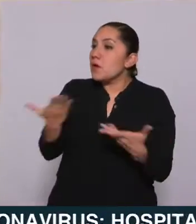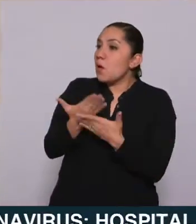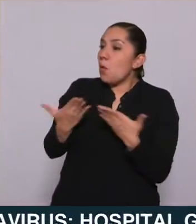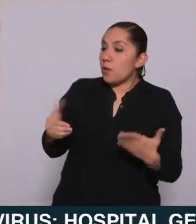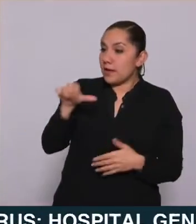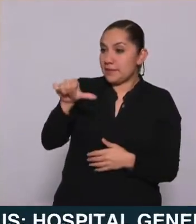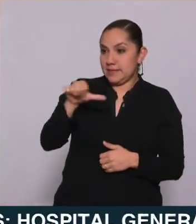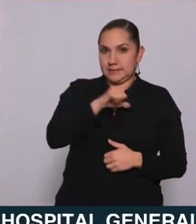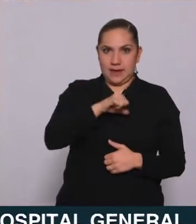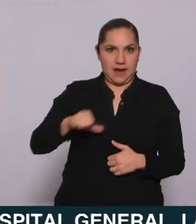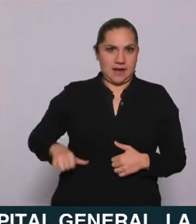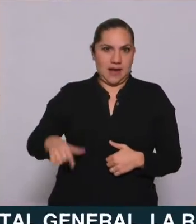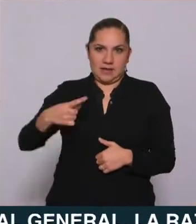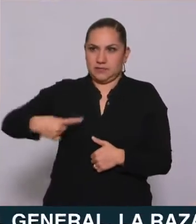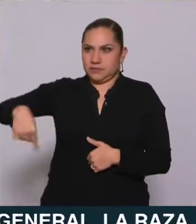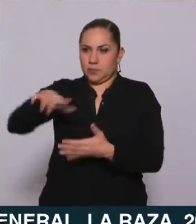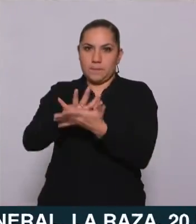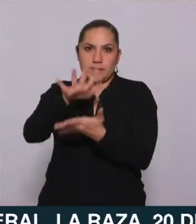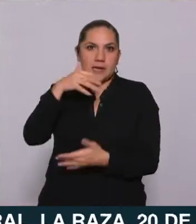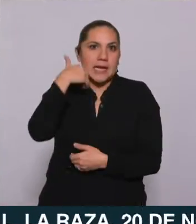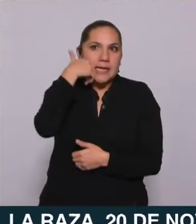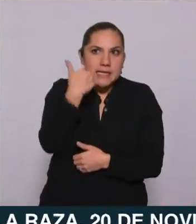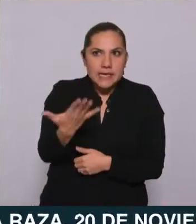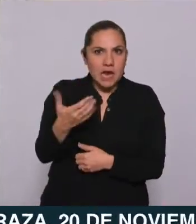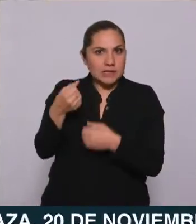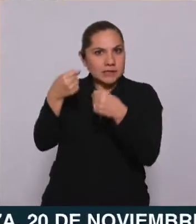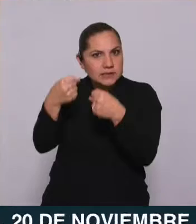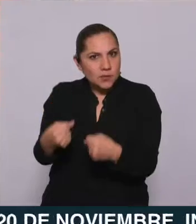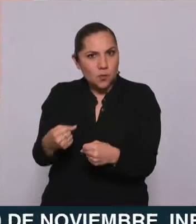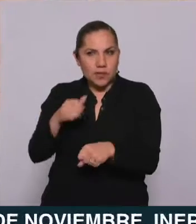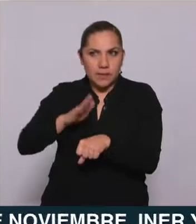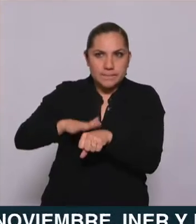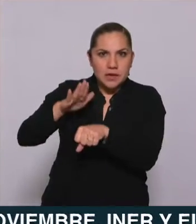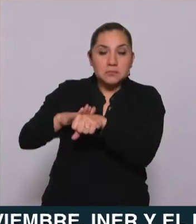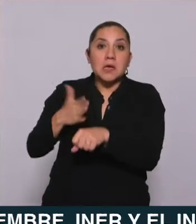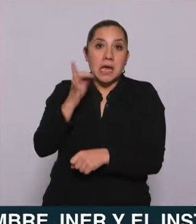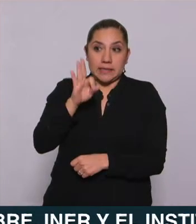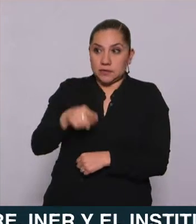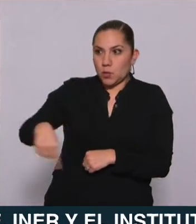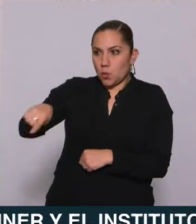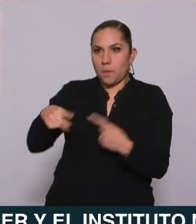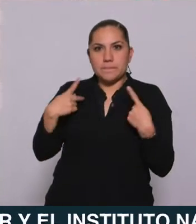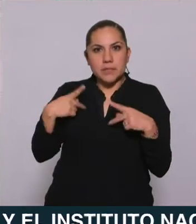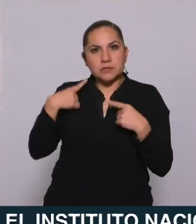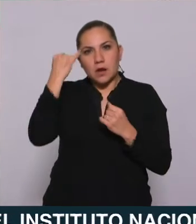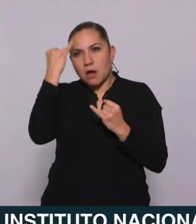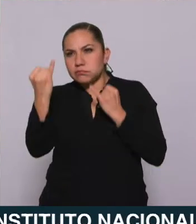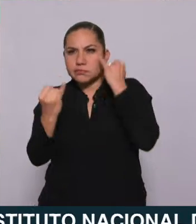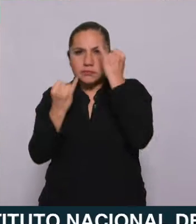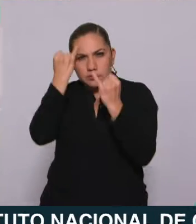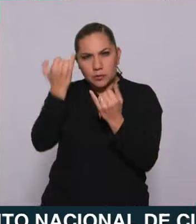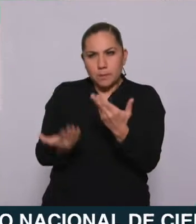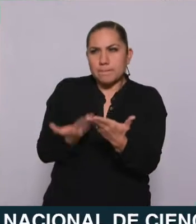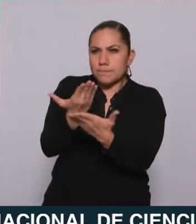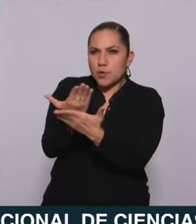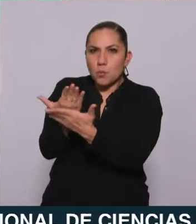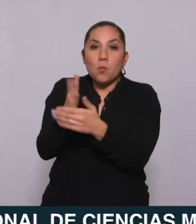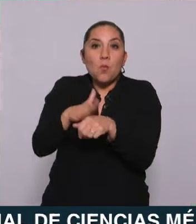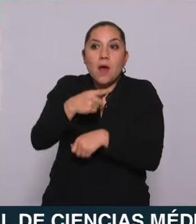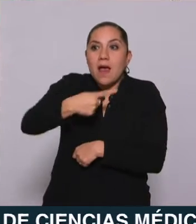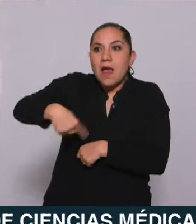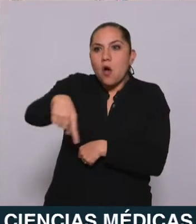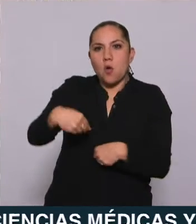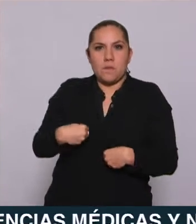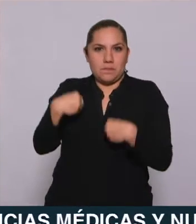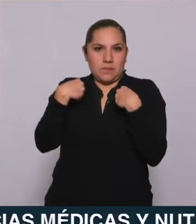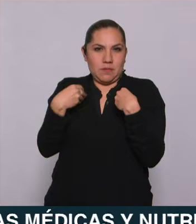mayor seguridad, pero también si de parte de los ciudadanos existen estas propuestas, se puede trabajar mucho mejor porque tienen ellos la cercanía, conocen la zona y saben cuáles son